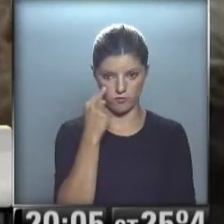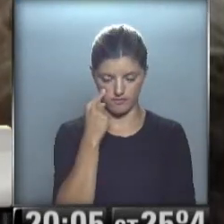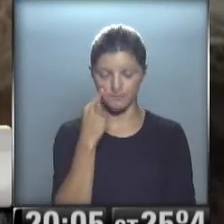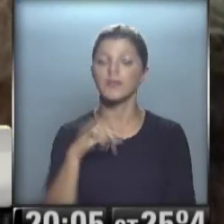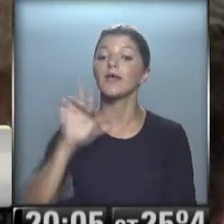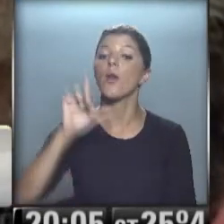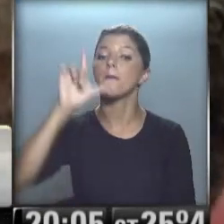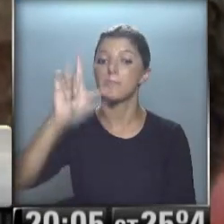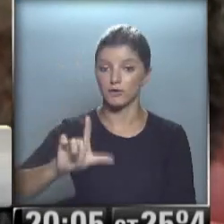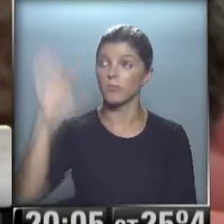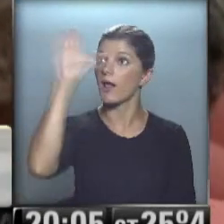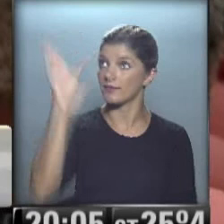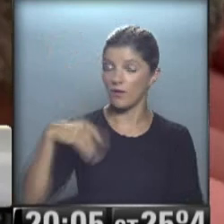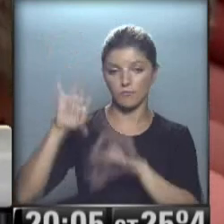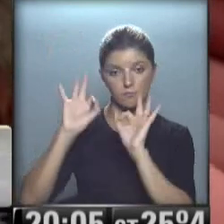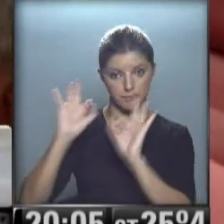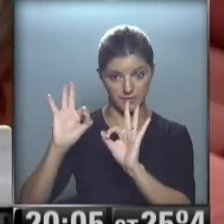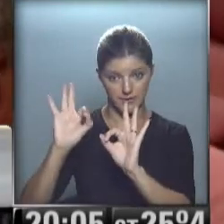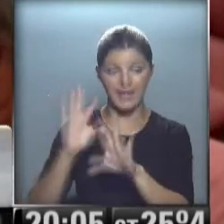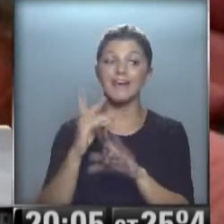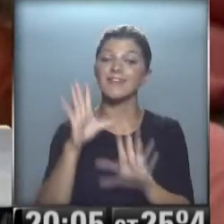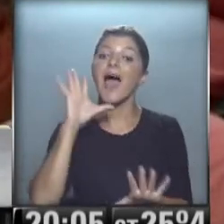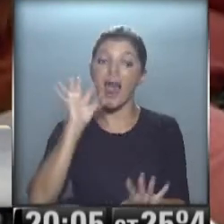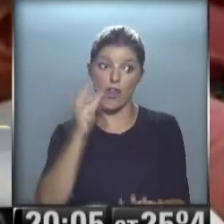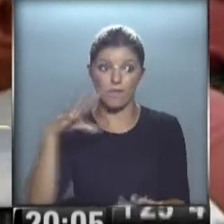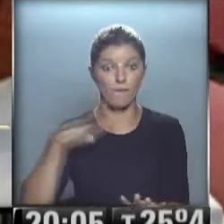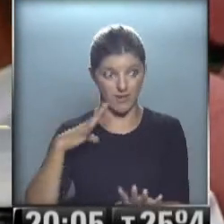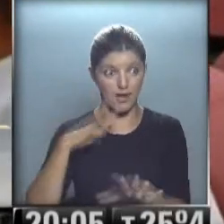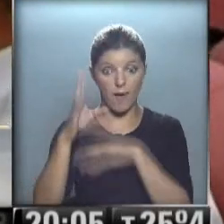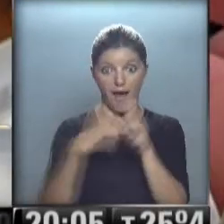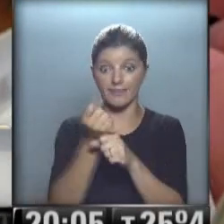extender al interior del país, que era algo que también habíamos